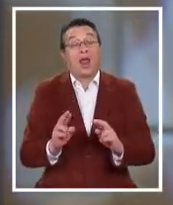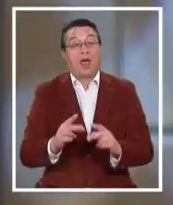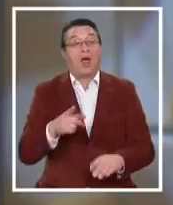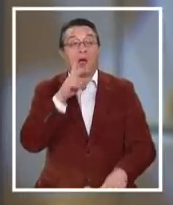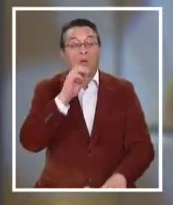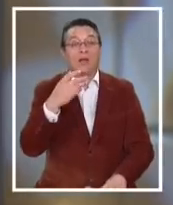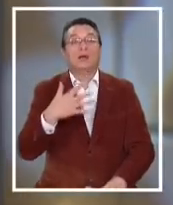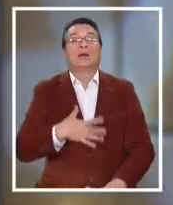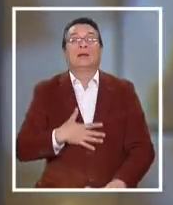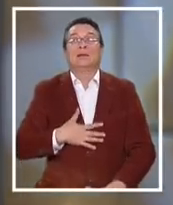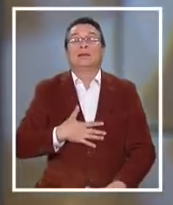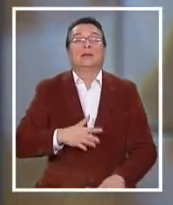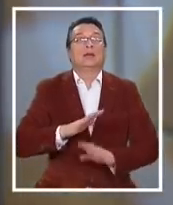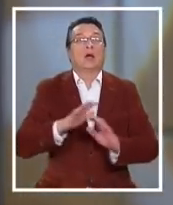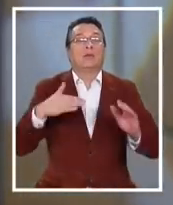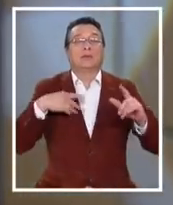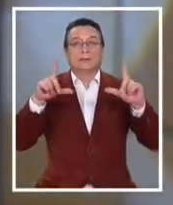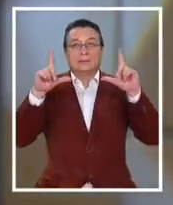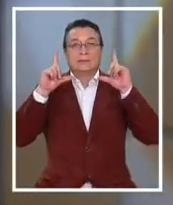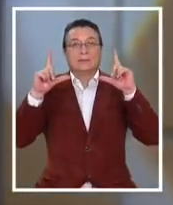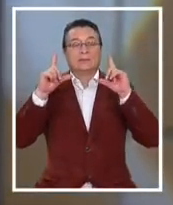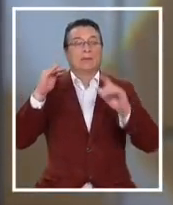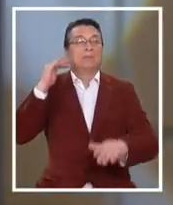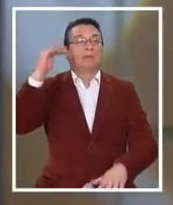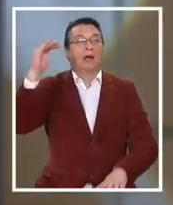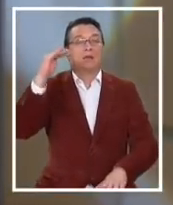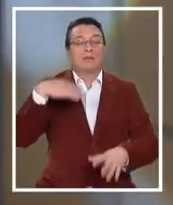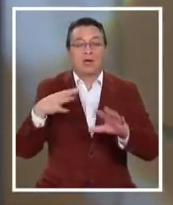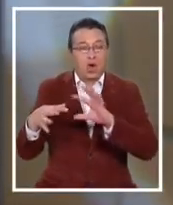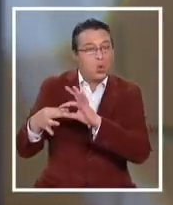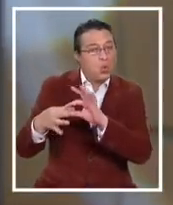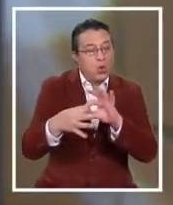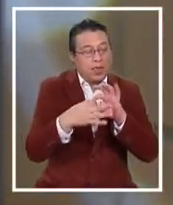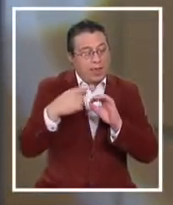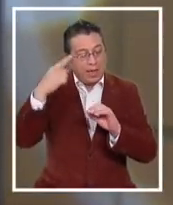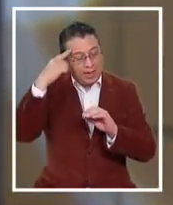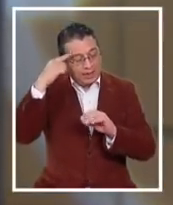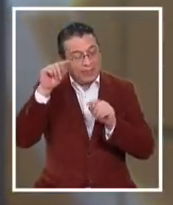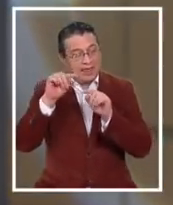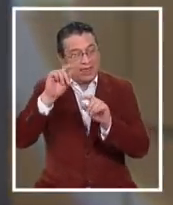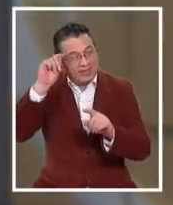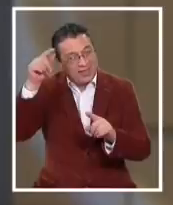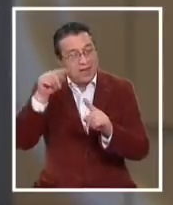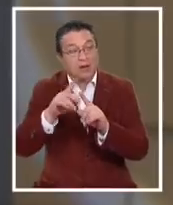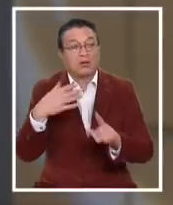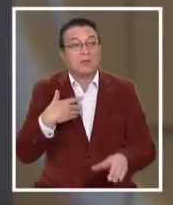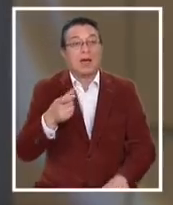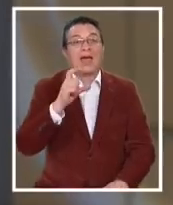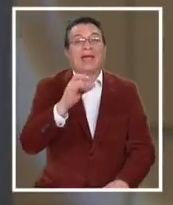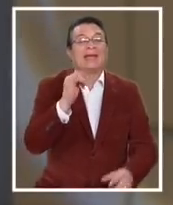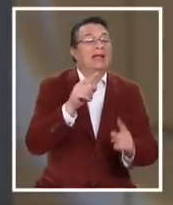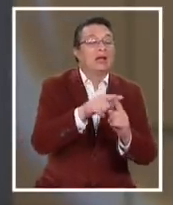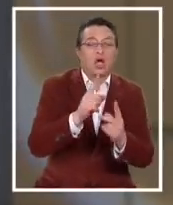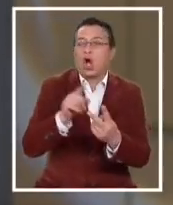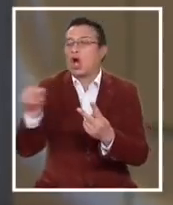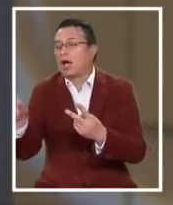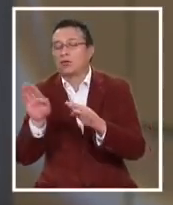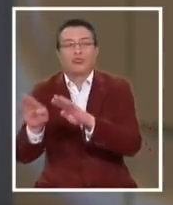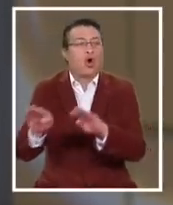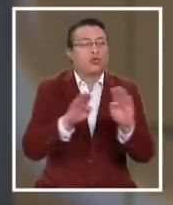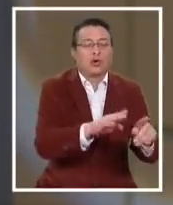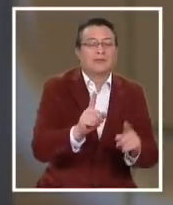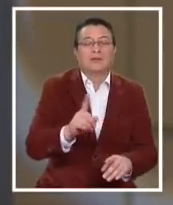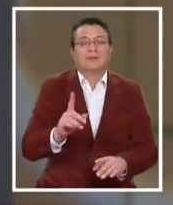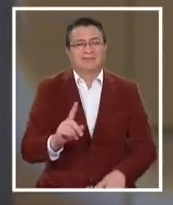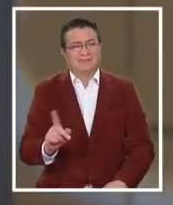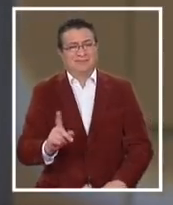ánimo de protagonismo que opaque la necesidad de unidad en torno a esas ideas. Yo no voy a decir como prefiero a Giles que a Jadue, prefiero a Jadue que a Giles o a Narváez